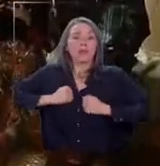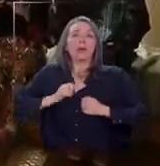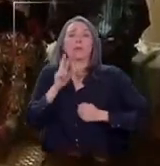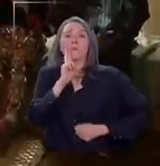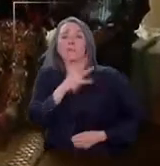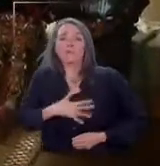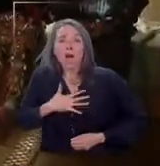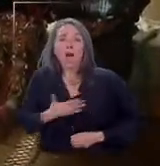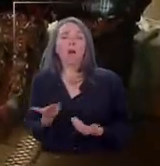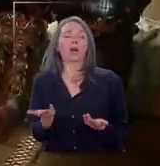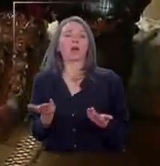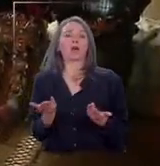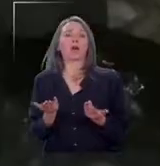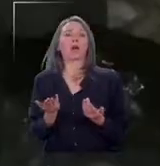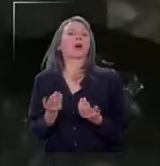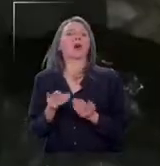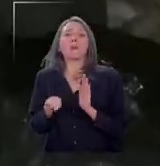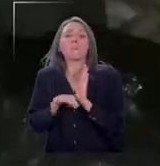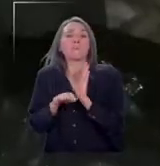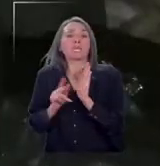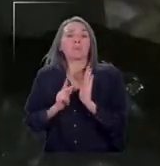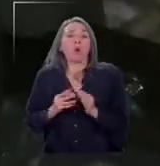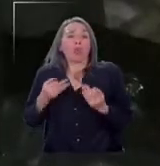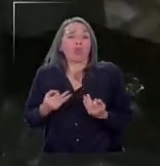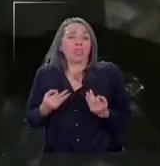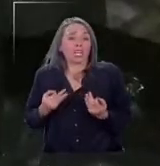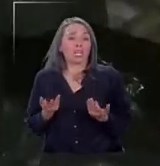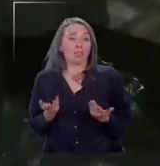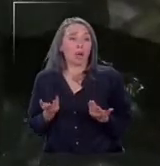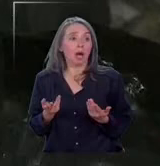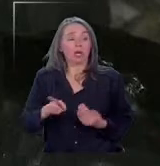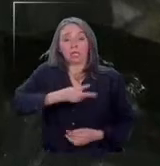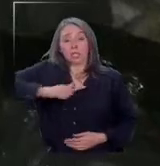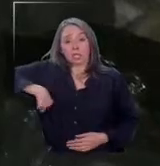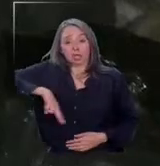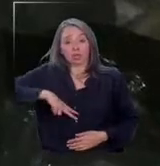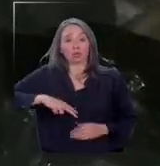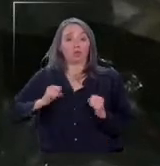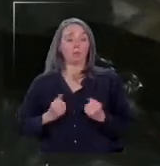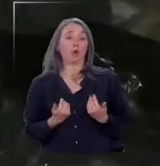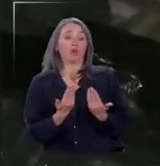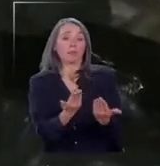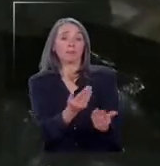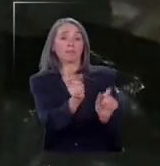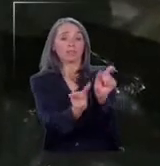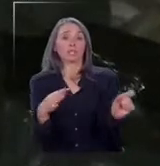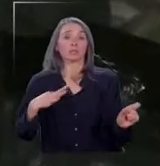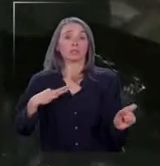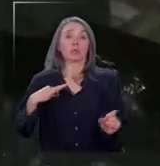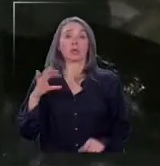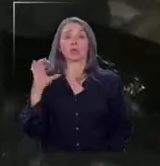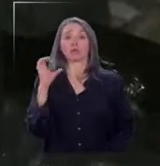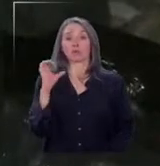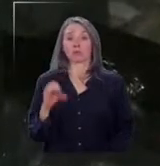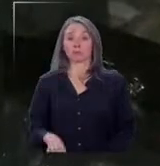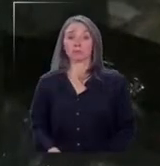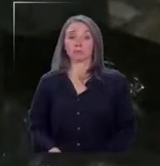en fin la dignidad mínima que eh podemos ofrecerle a estos ciudadanos